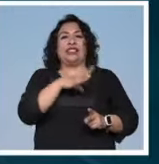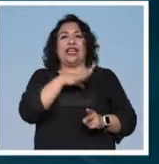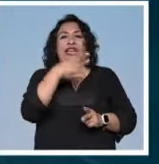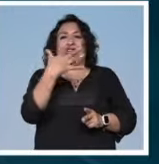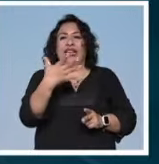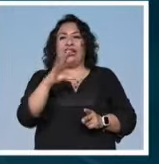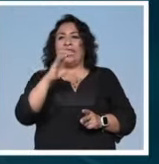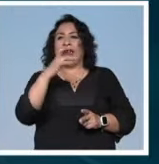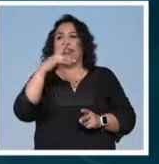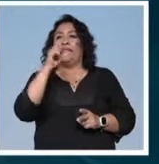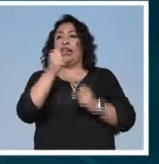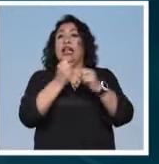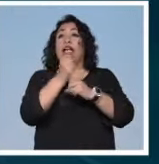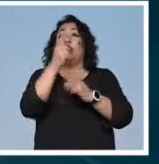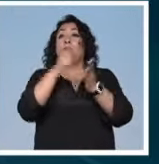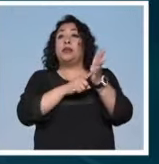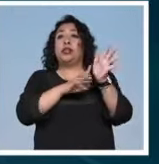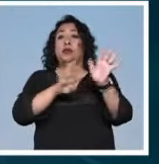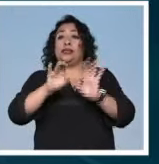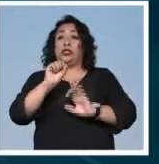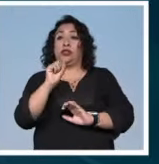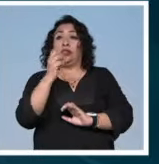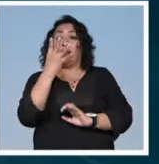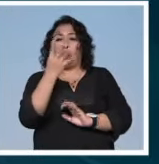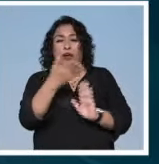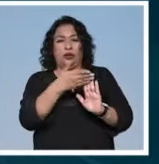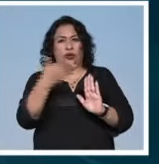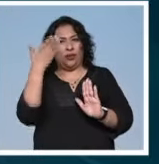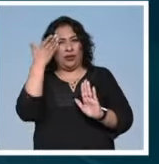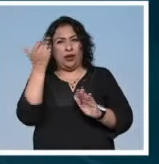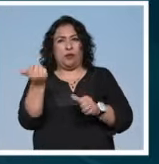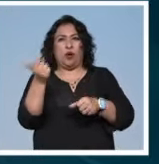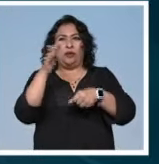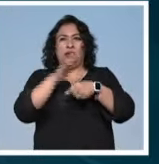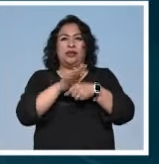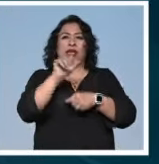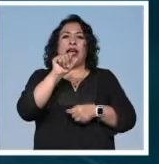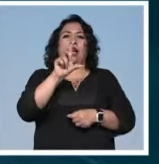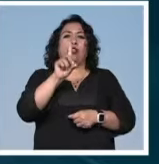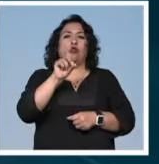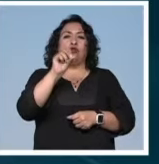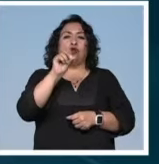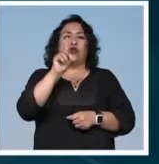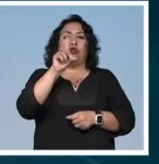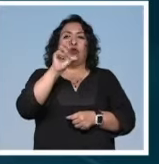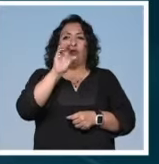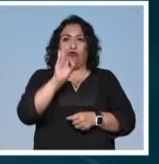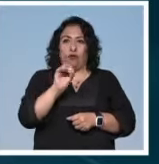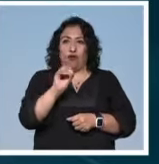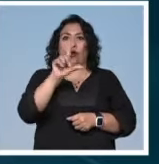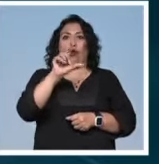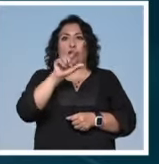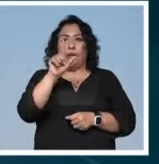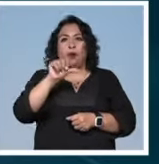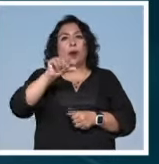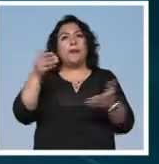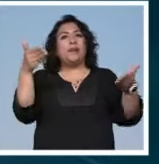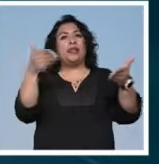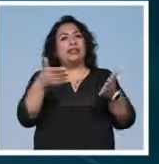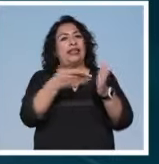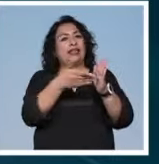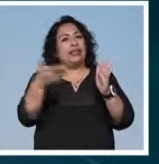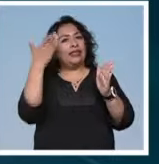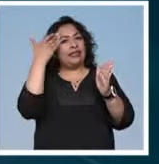México en 1964, durante la administración de Adolfo López Mateos, fue presentada hoy la temporada